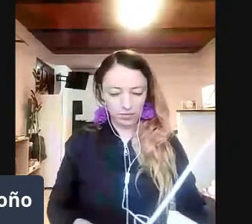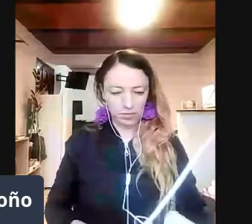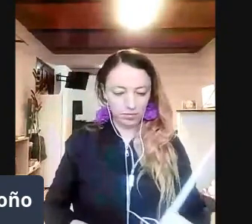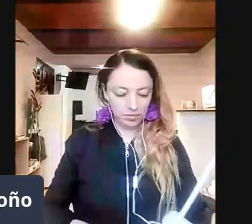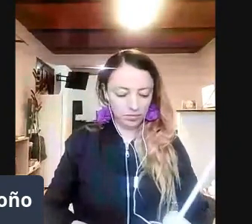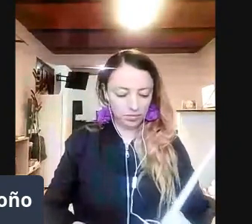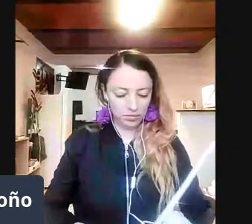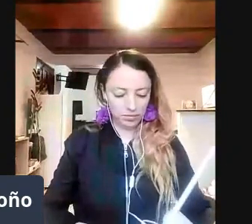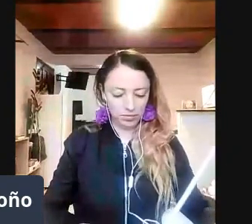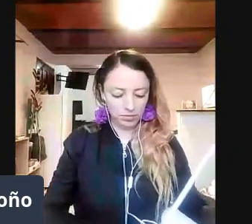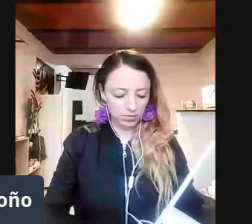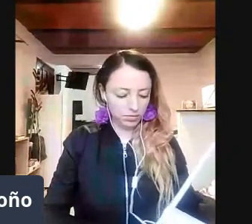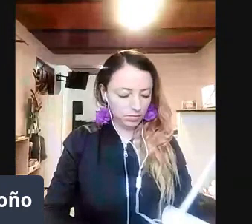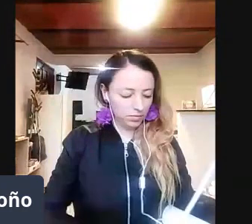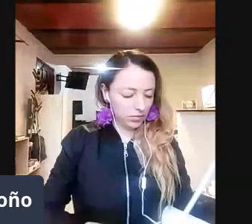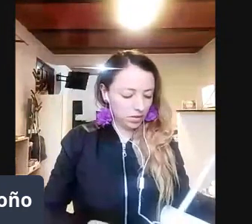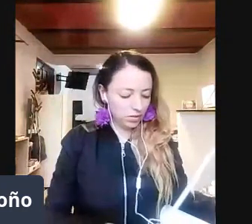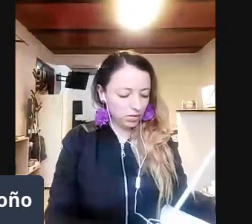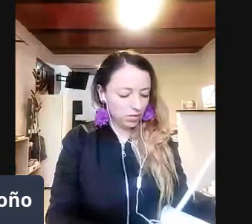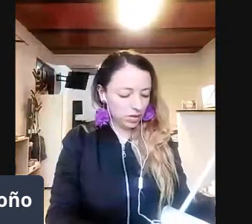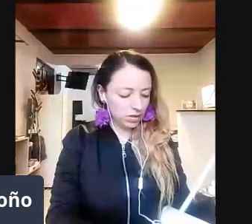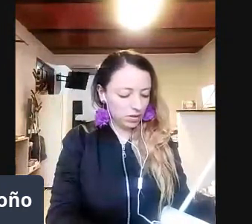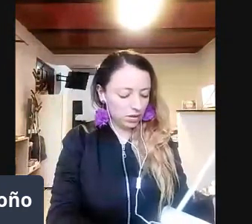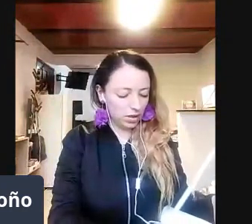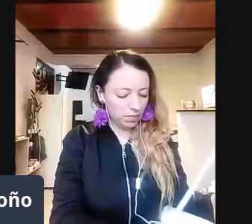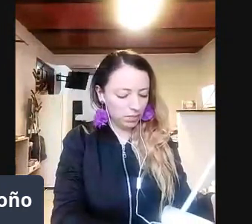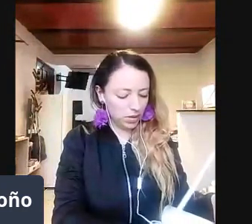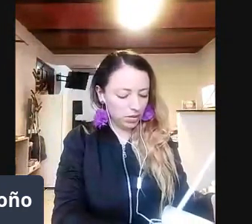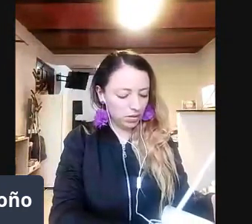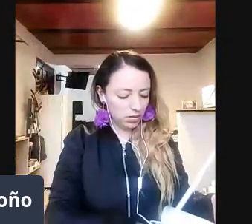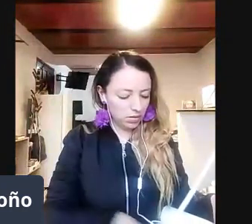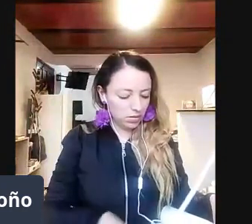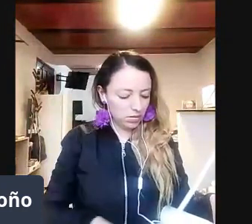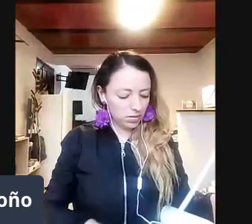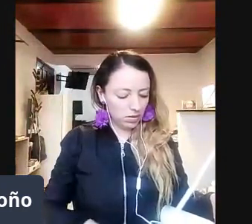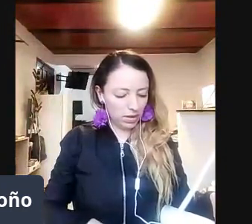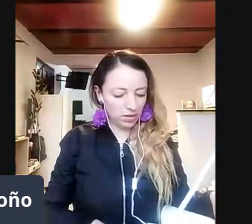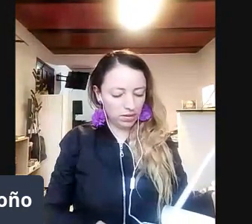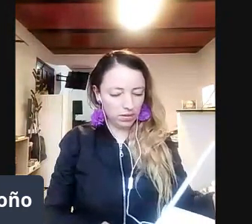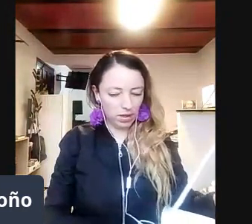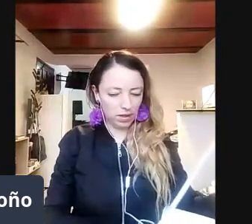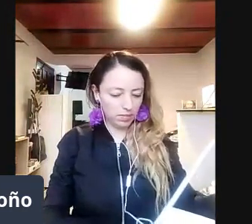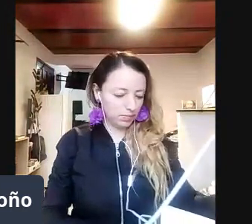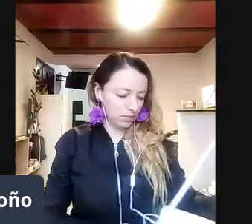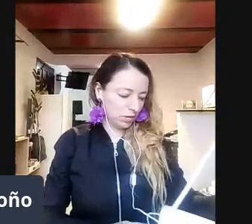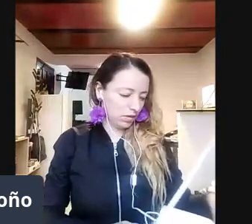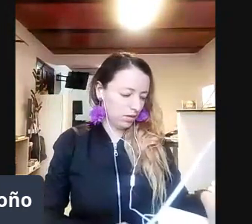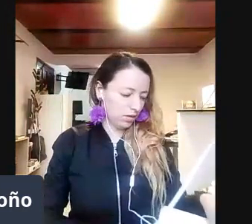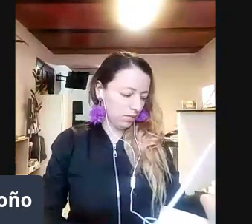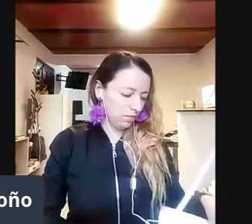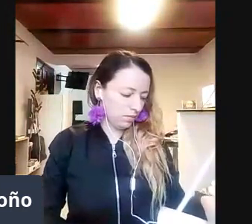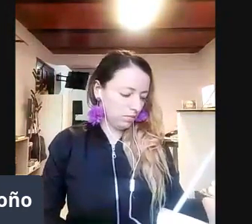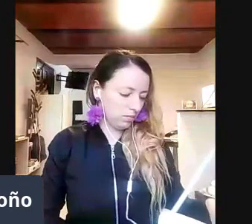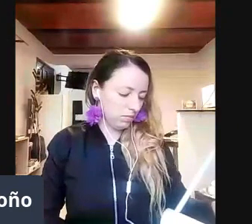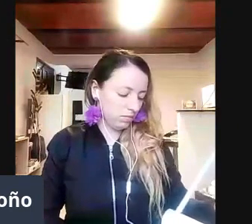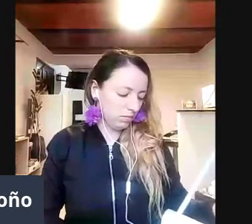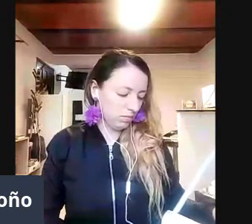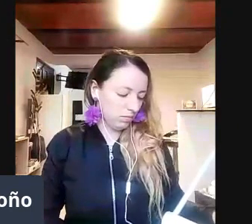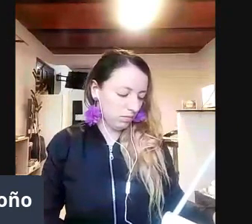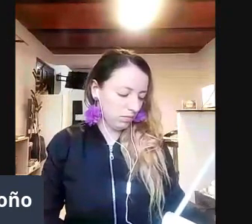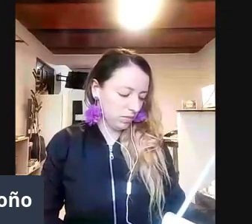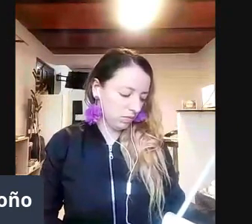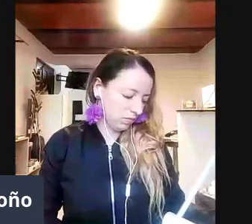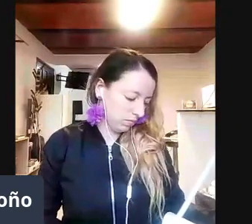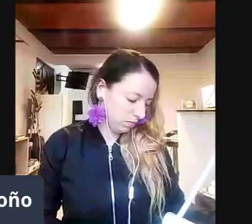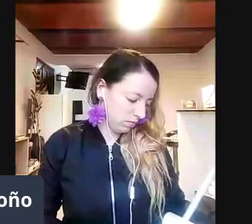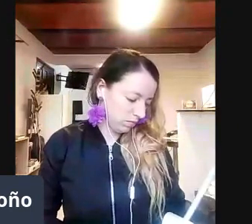el genio que está vivo yo puedo ficción a la realidad de muchas maneras para contar precisamente la propia